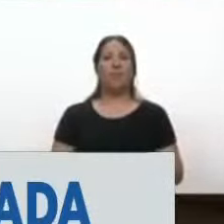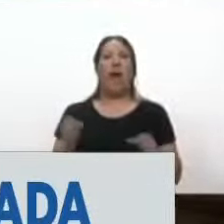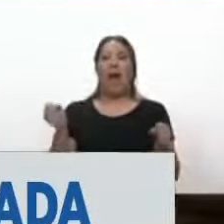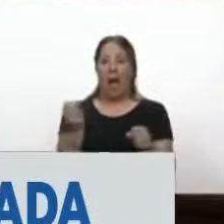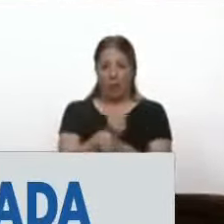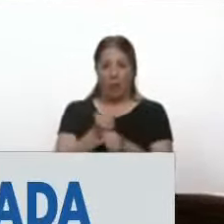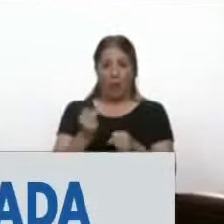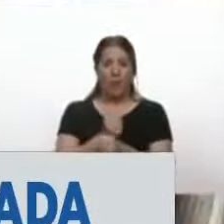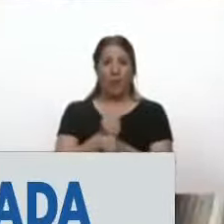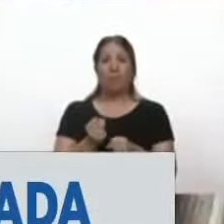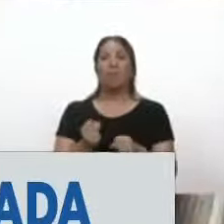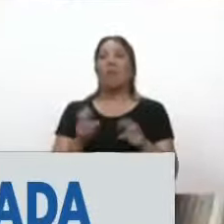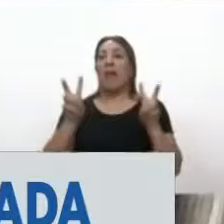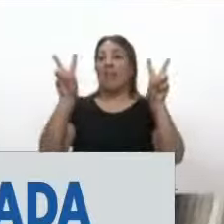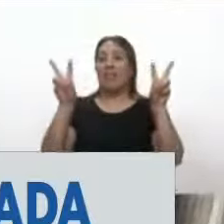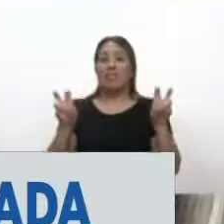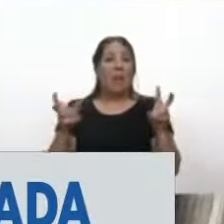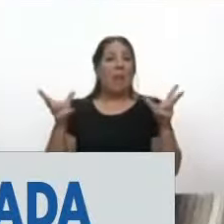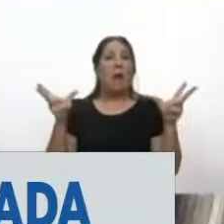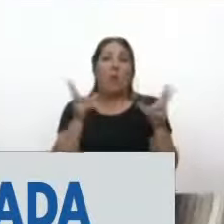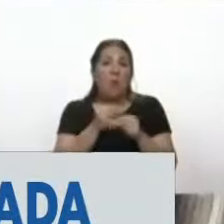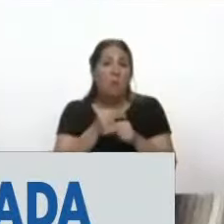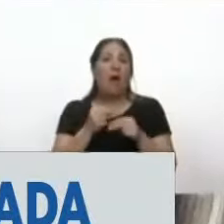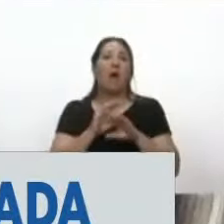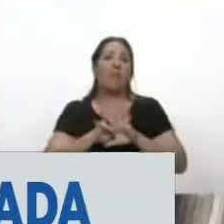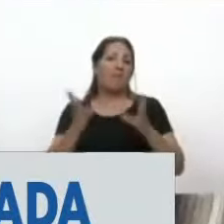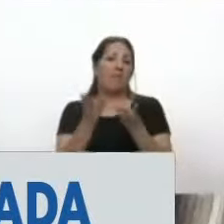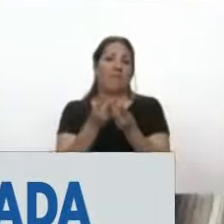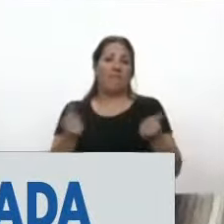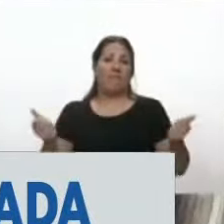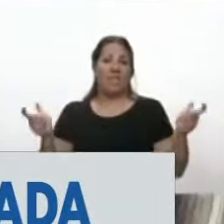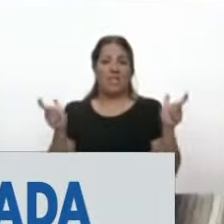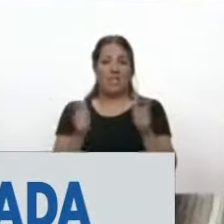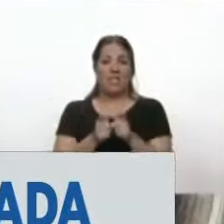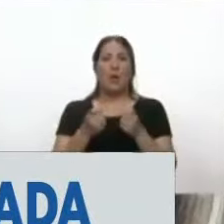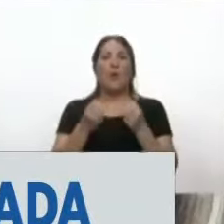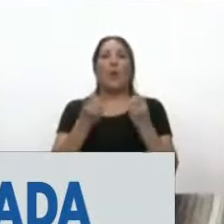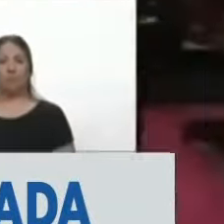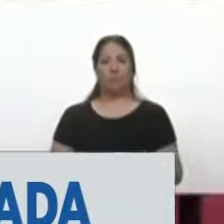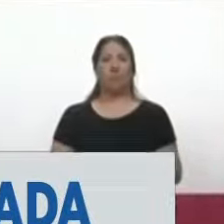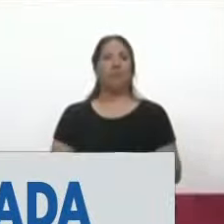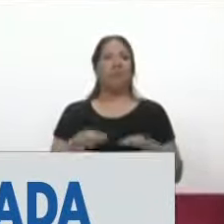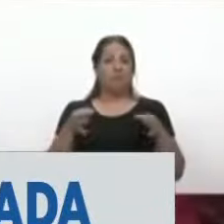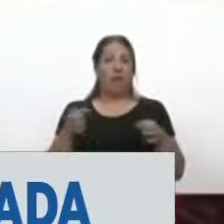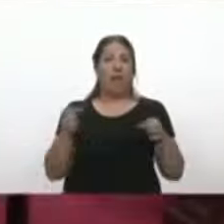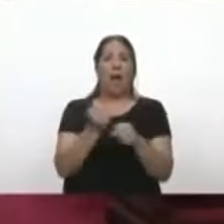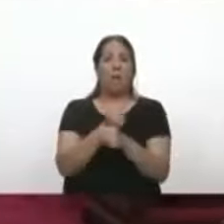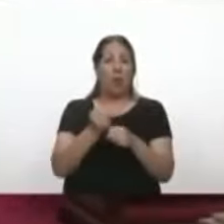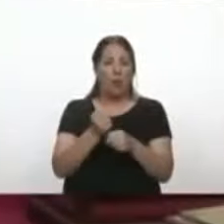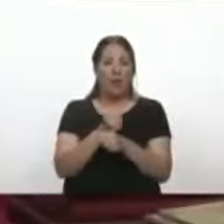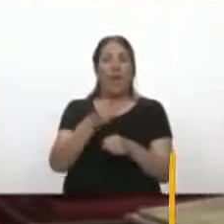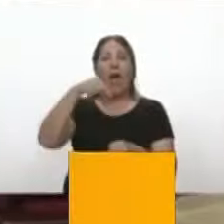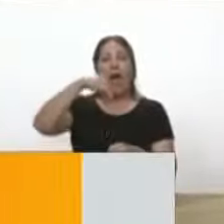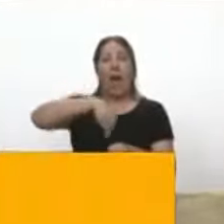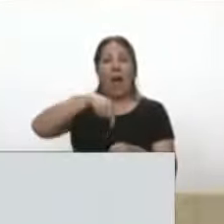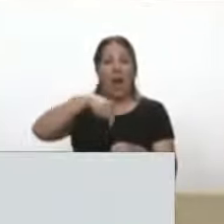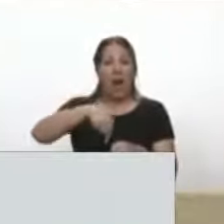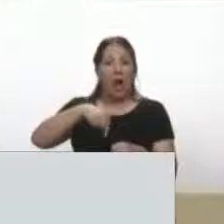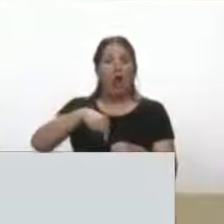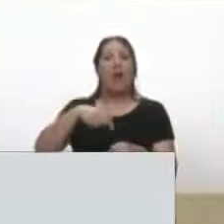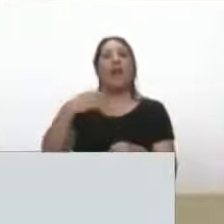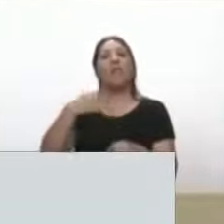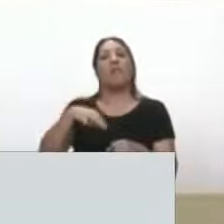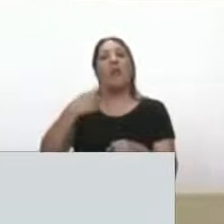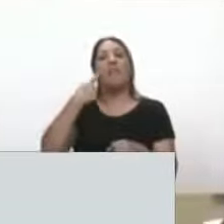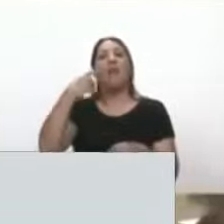Aprobado. No habiendo más asuntos que tratar, queda levantada la sesión. Buenas tardes. En la sesión de hoy, los senadores